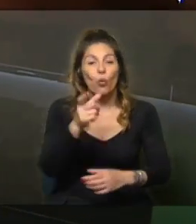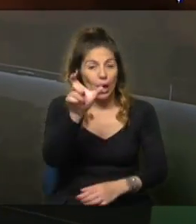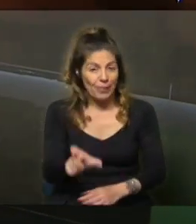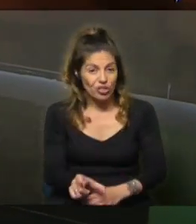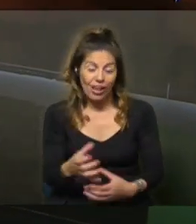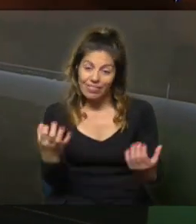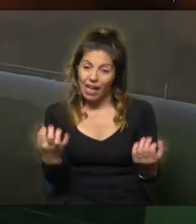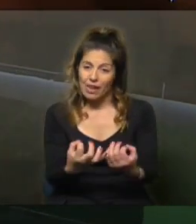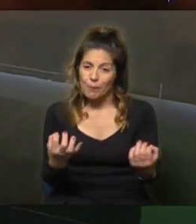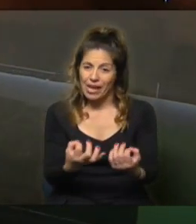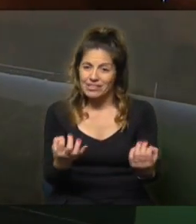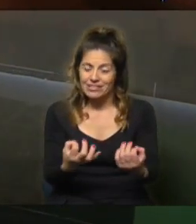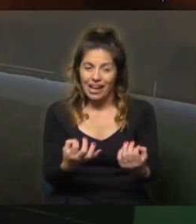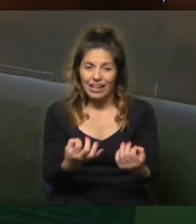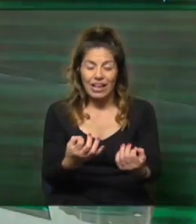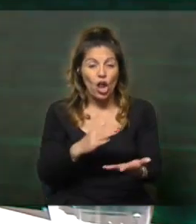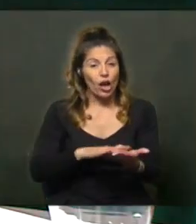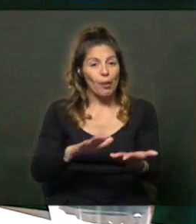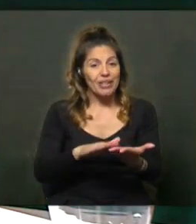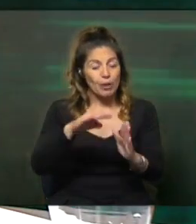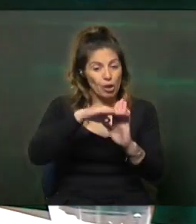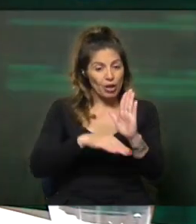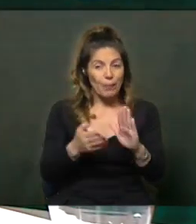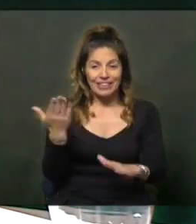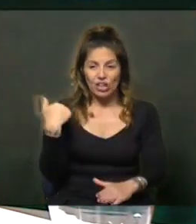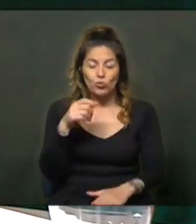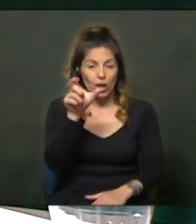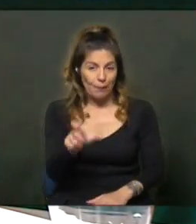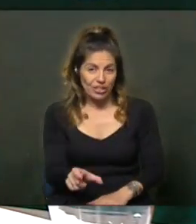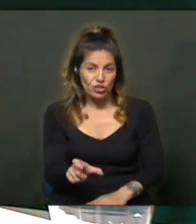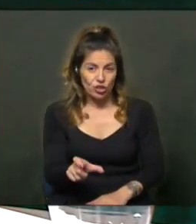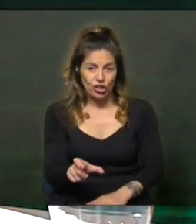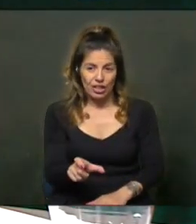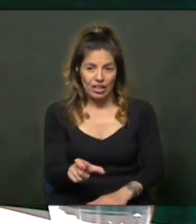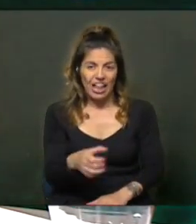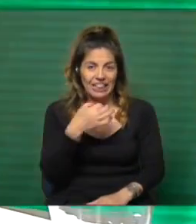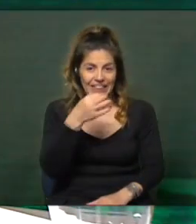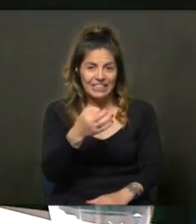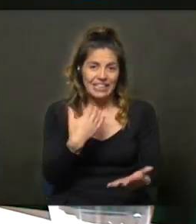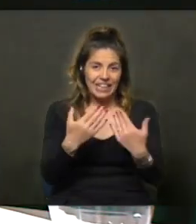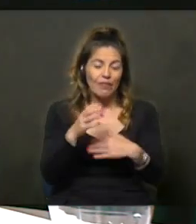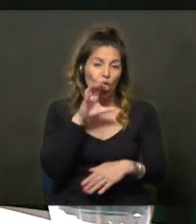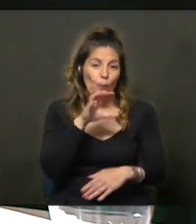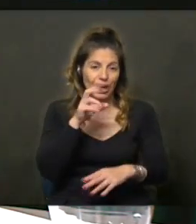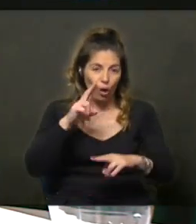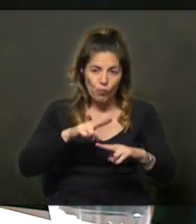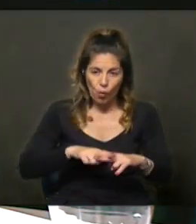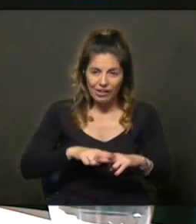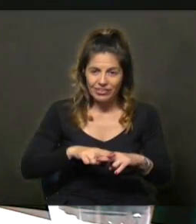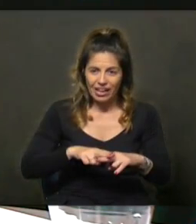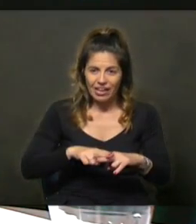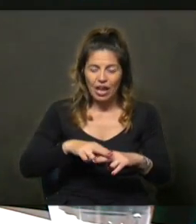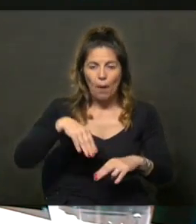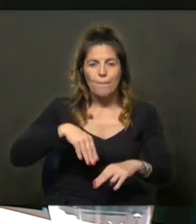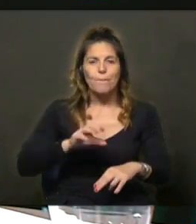tan particular en el sentido de que los pasábamos en el programa anterior de Sin fronteras es una persona que eh dice que habla con perros muertos que es El Mesías